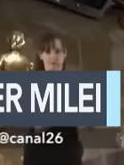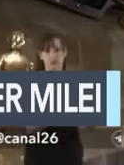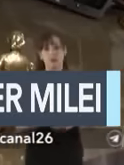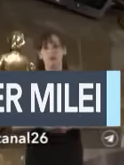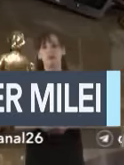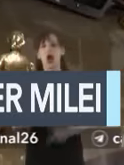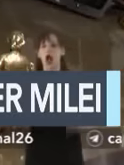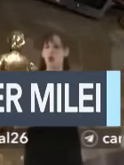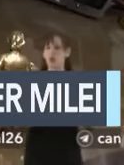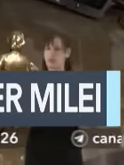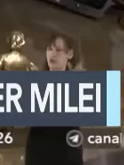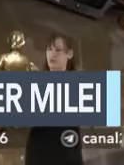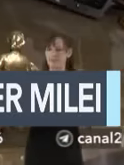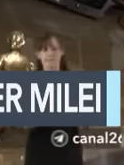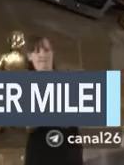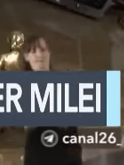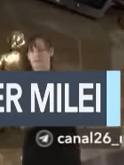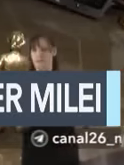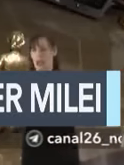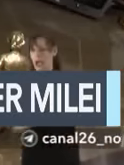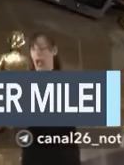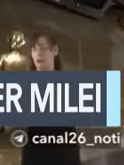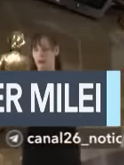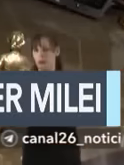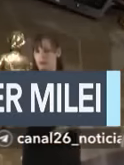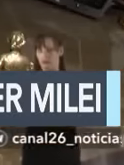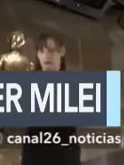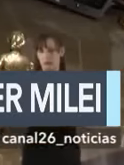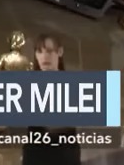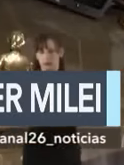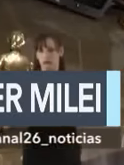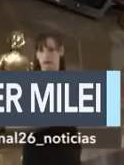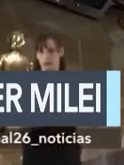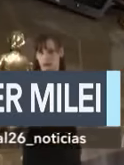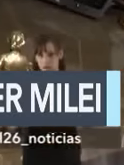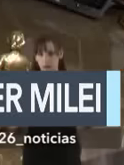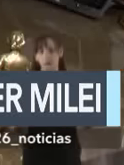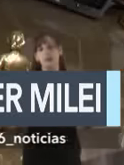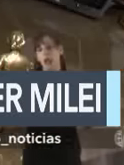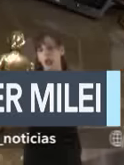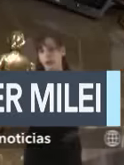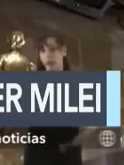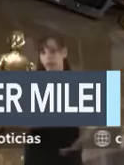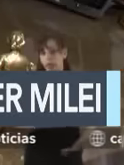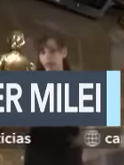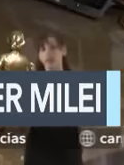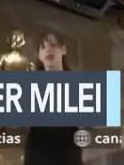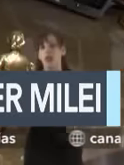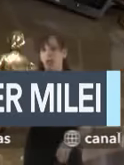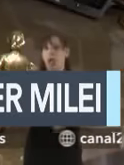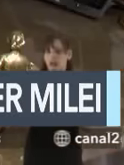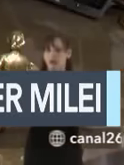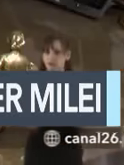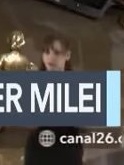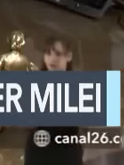llamado la atención la cantidad y celeridad de las medidas que hemos adoptado Lo cierto es que fueron necesarias para intentar